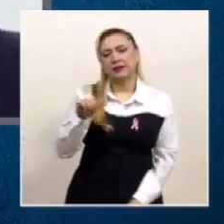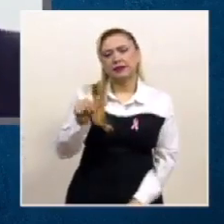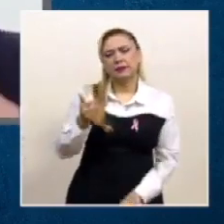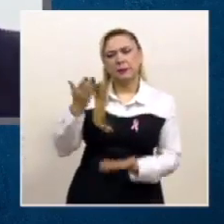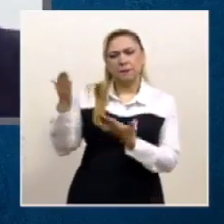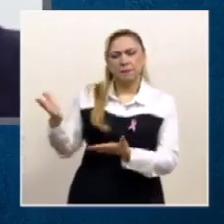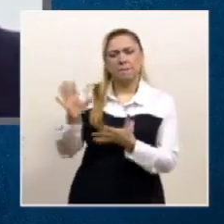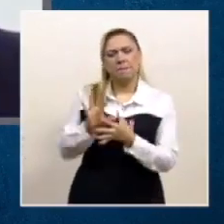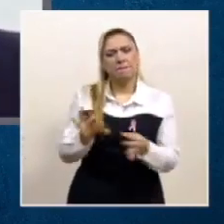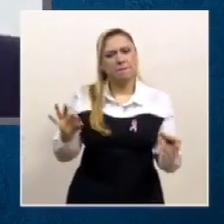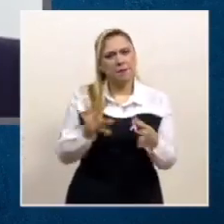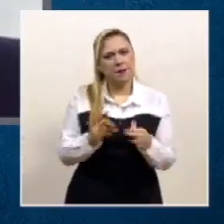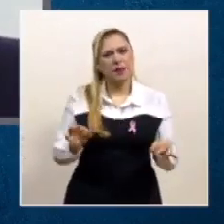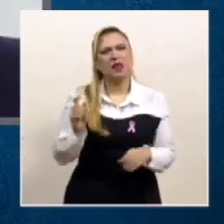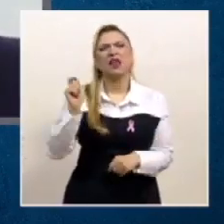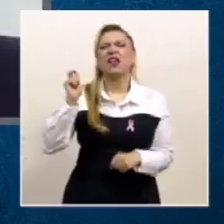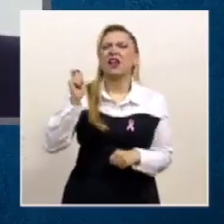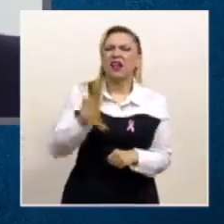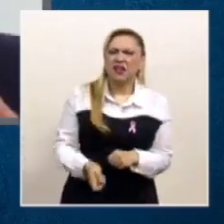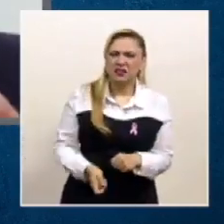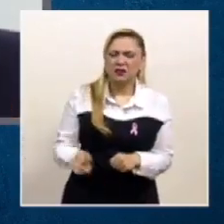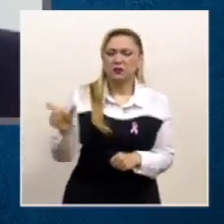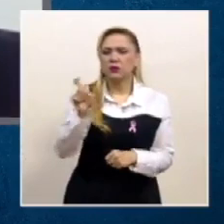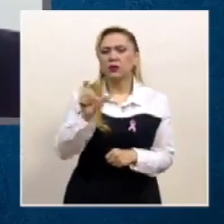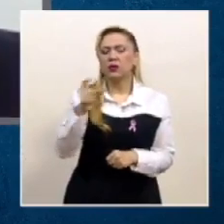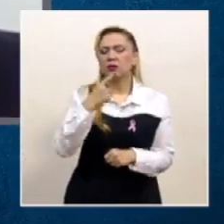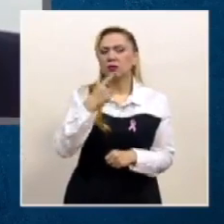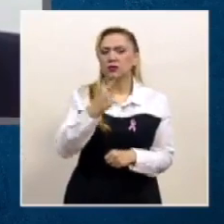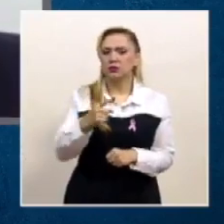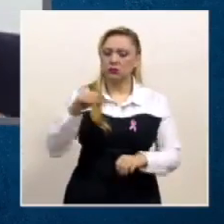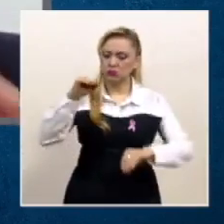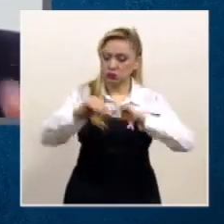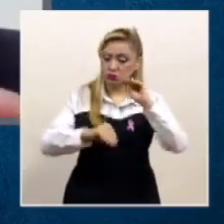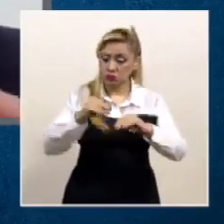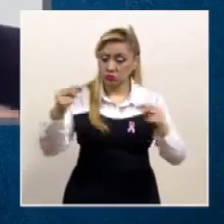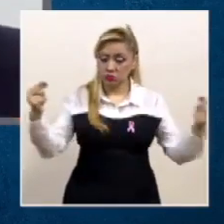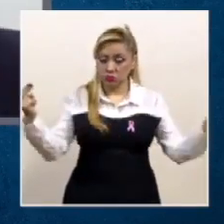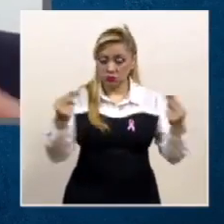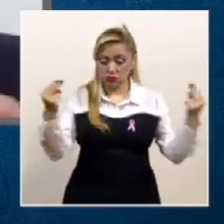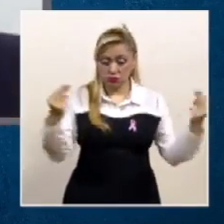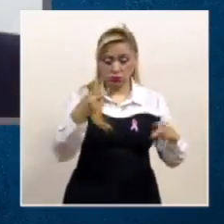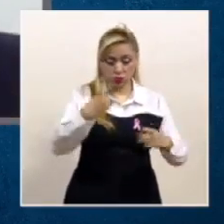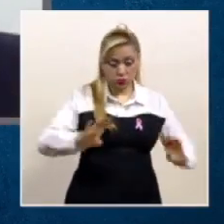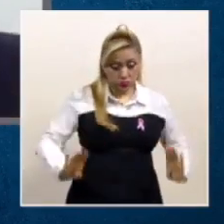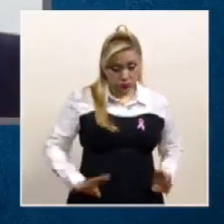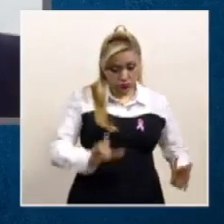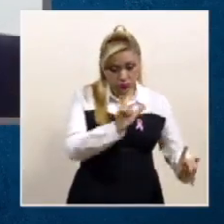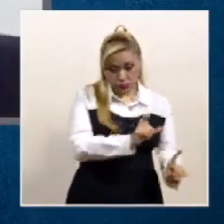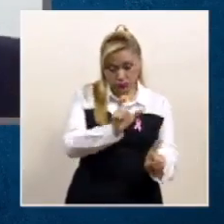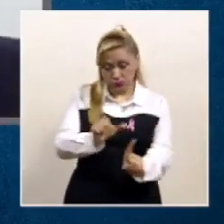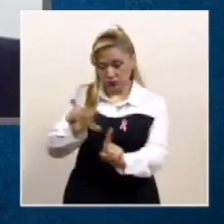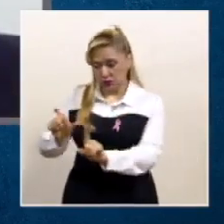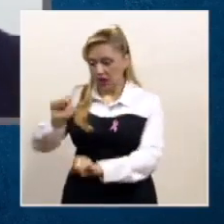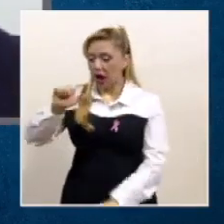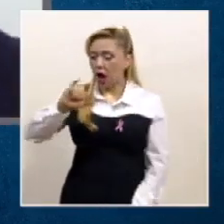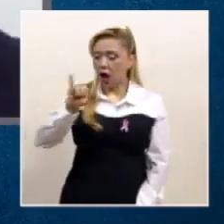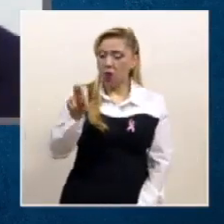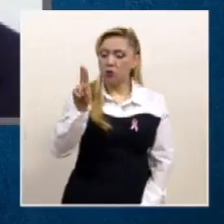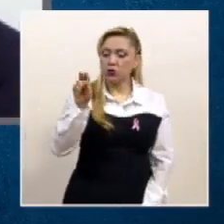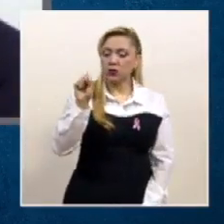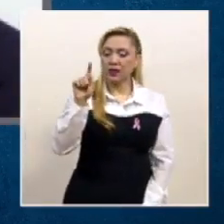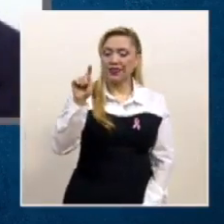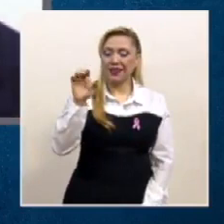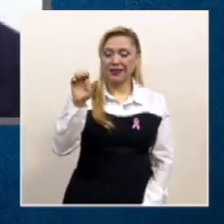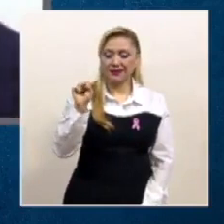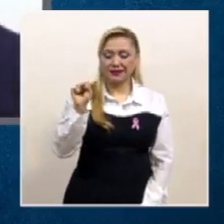nos contaras a qué nos referimos cuando hablamos de ajustes razonables, qué distinciones son relevantes, de qué estamos hablando. Claro que sí, Roberto.